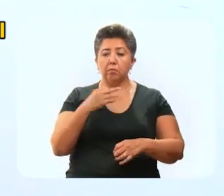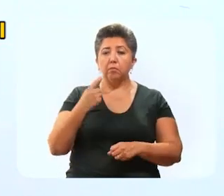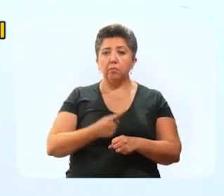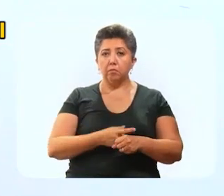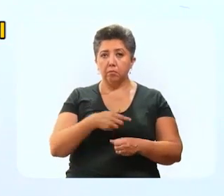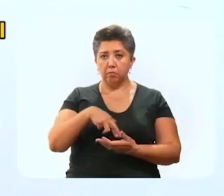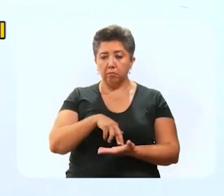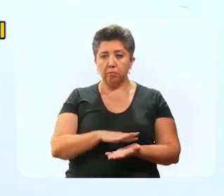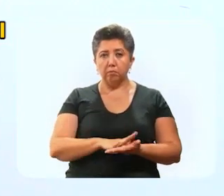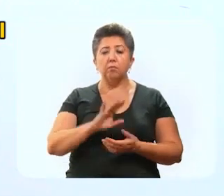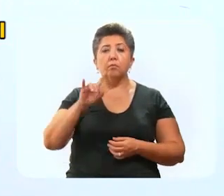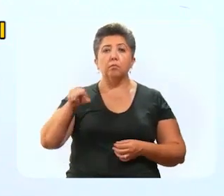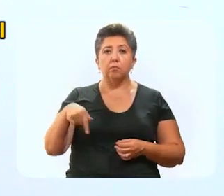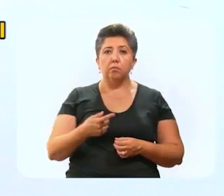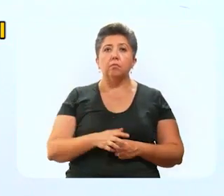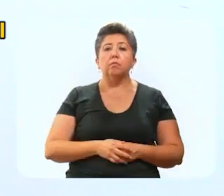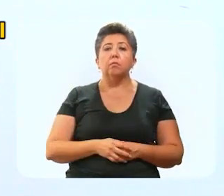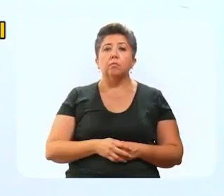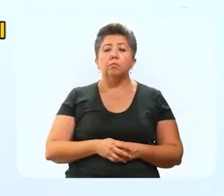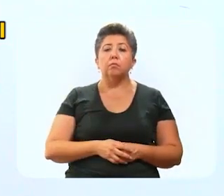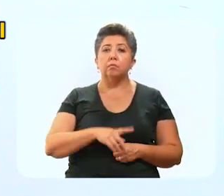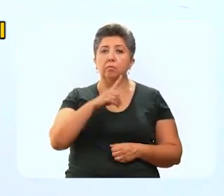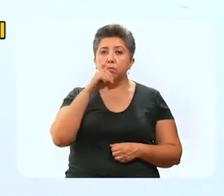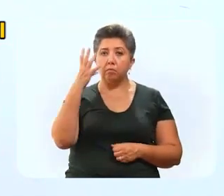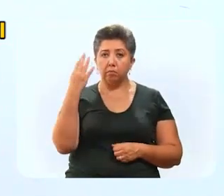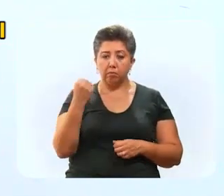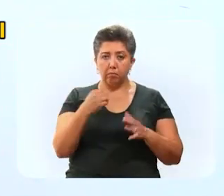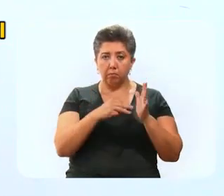total de contagios registrados, que es